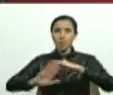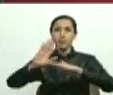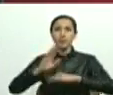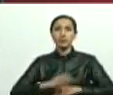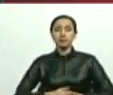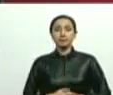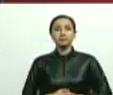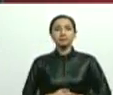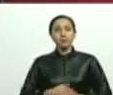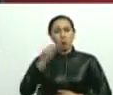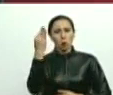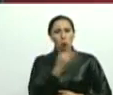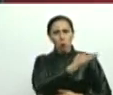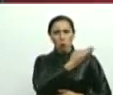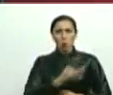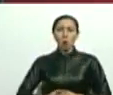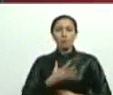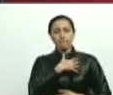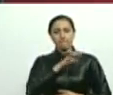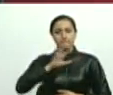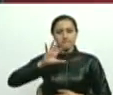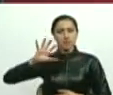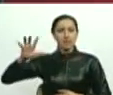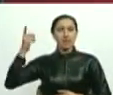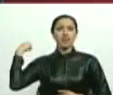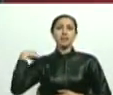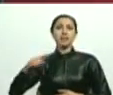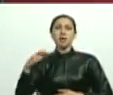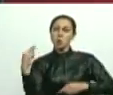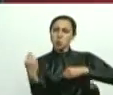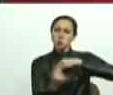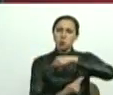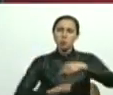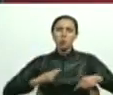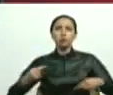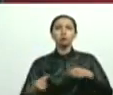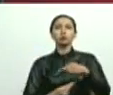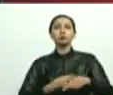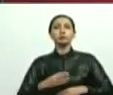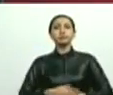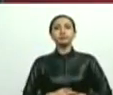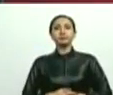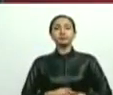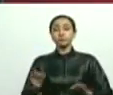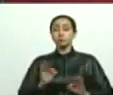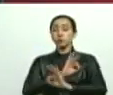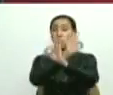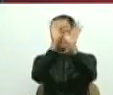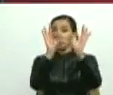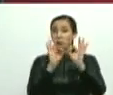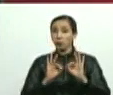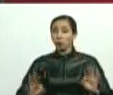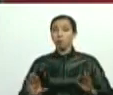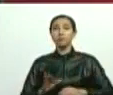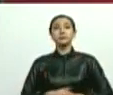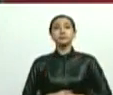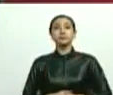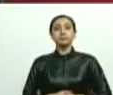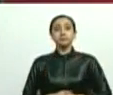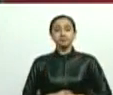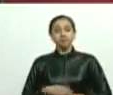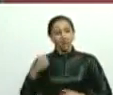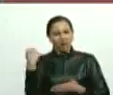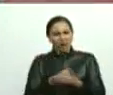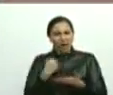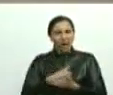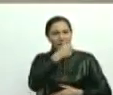del compromiso con la patria, del compromiso revolucionario. El modelo de estar en la batalla que le toque